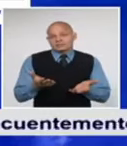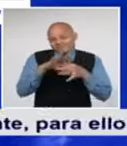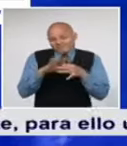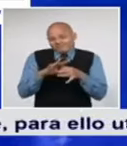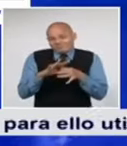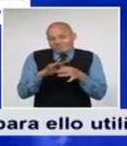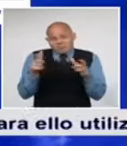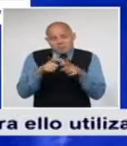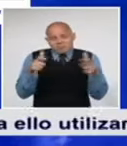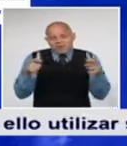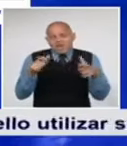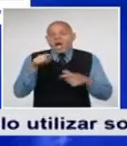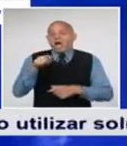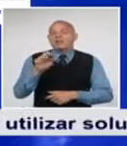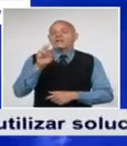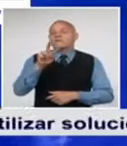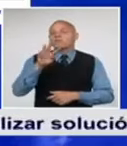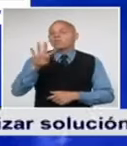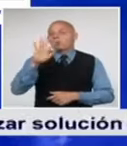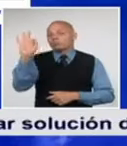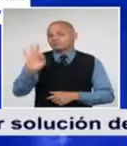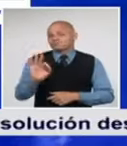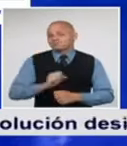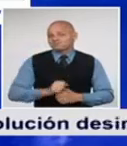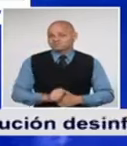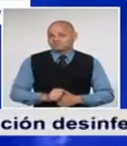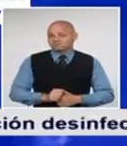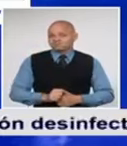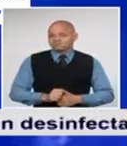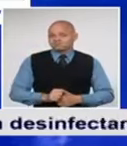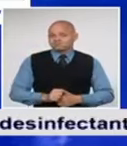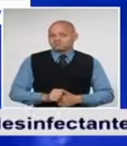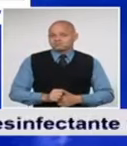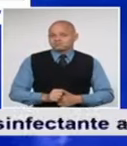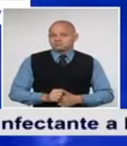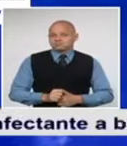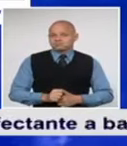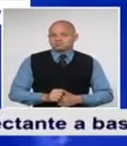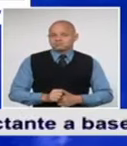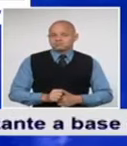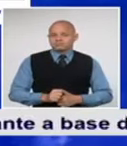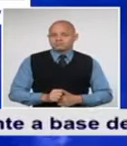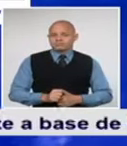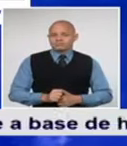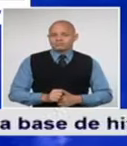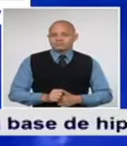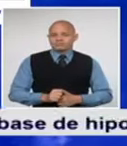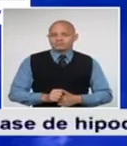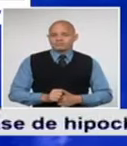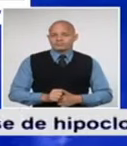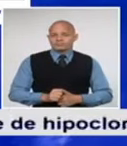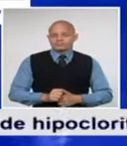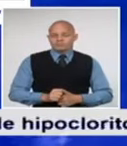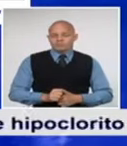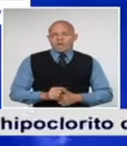el 24,7% de las personas que fallecieron en el mundo. Más de